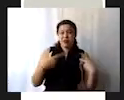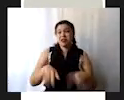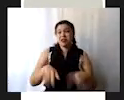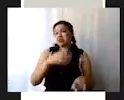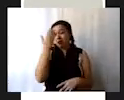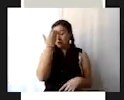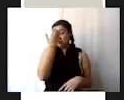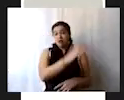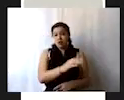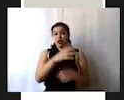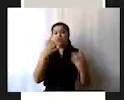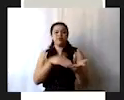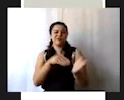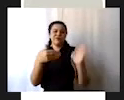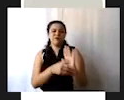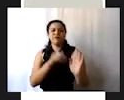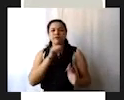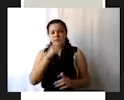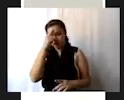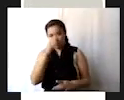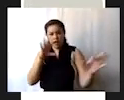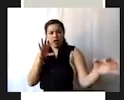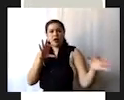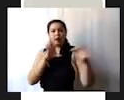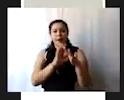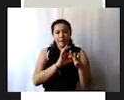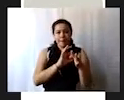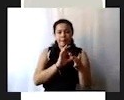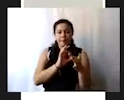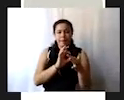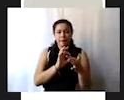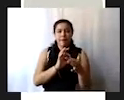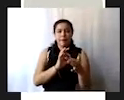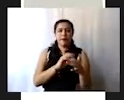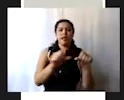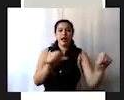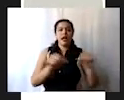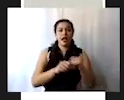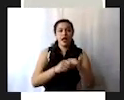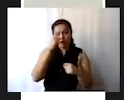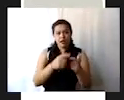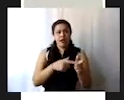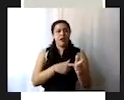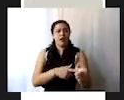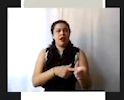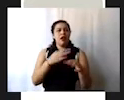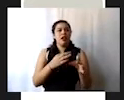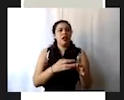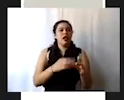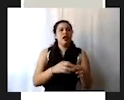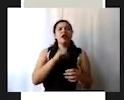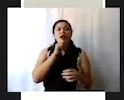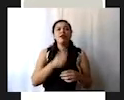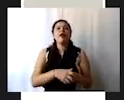sin estrategias para que se alinearan pues todos los sectores a su consecución o su cumplimiento. Es en